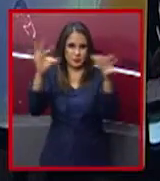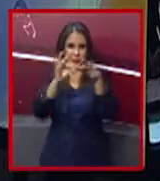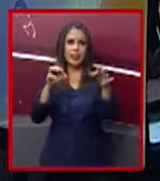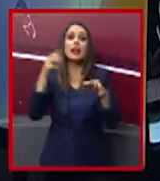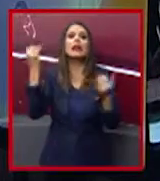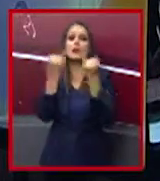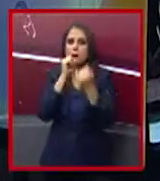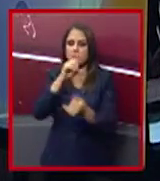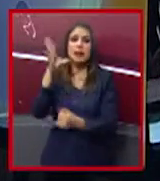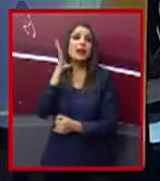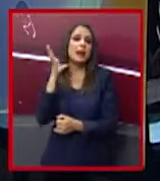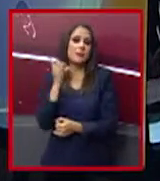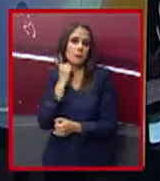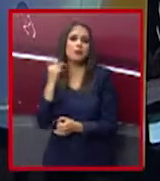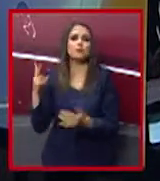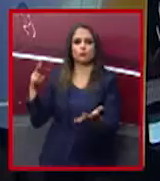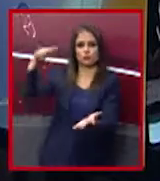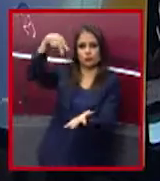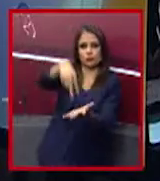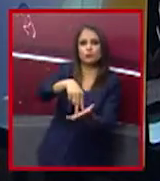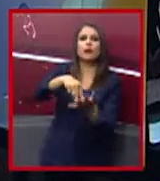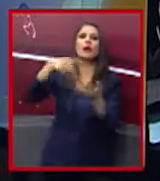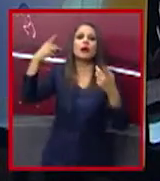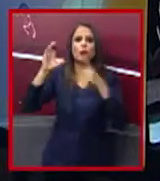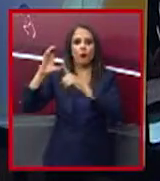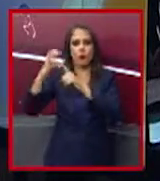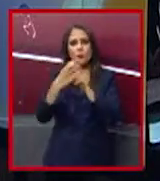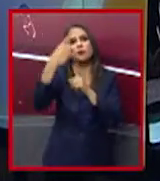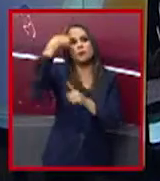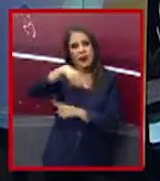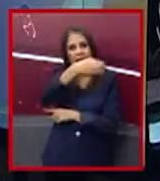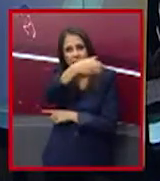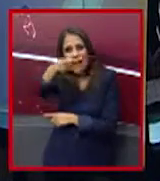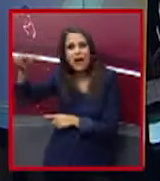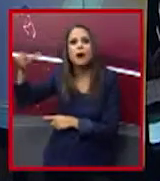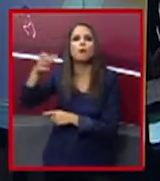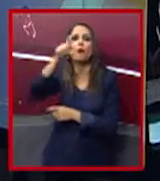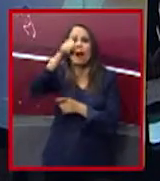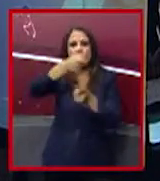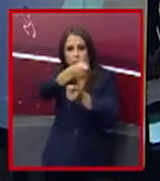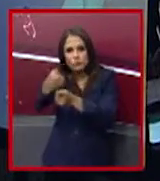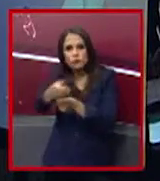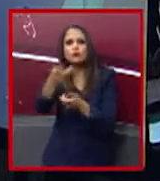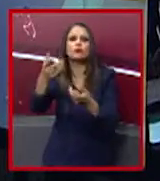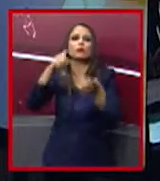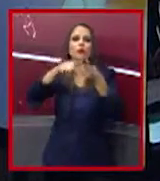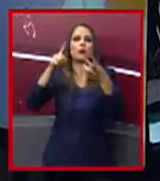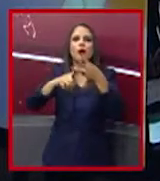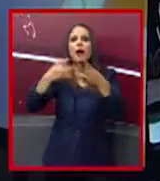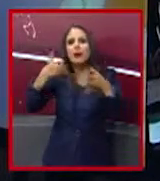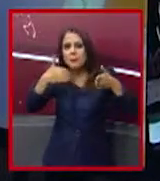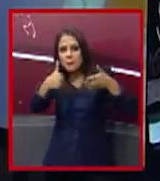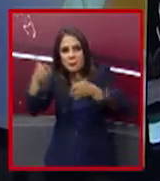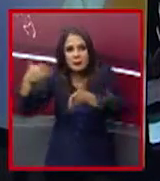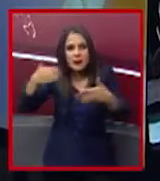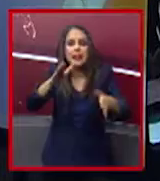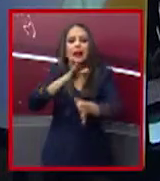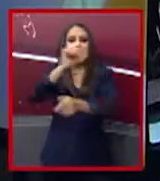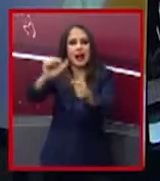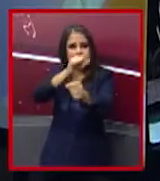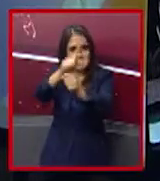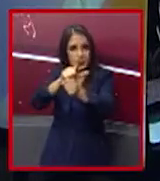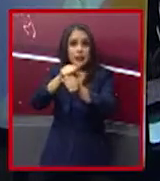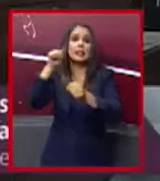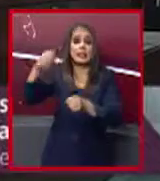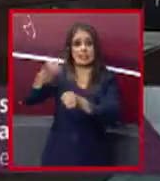de Diputados ante comisiones de Agricultura y Sistemas de Riego, Desarrollo Rural, Ganadería y Pesca, el secretario de Agricultura José Eduardo